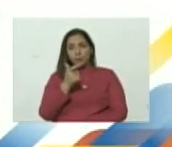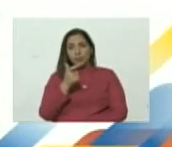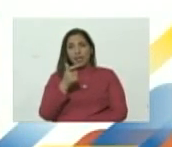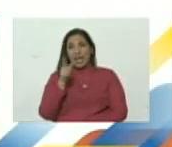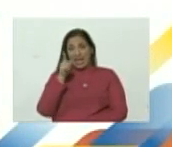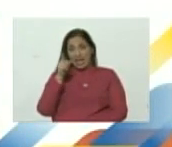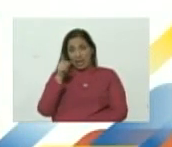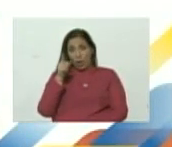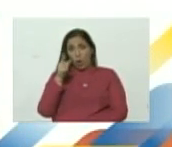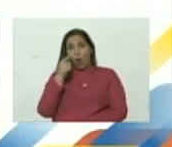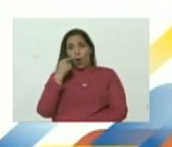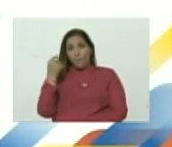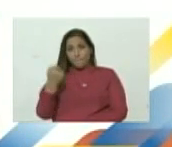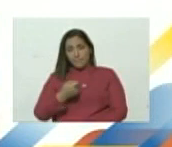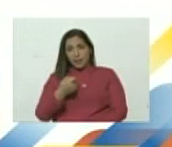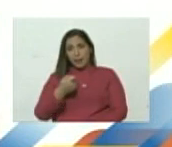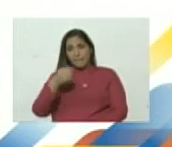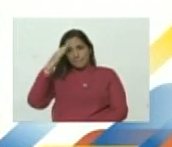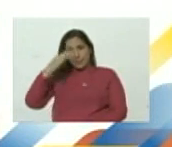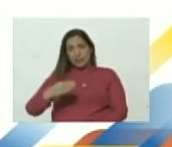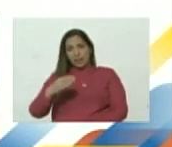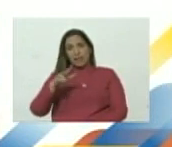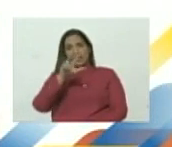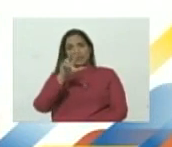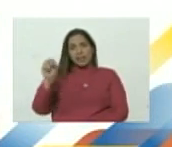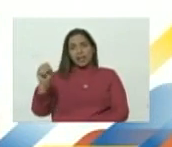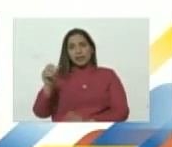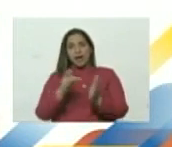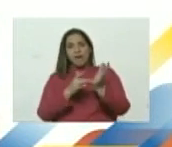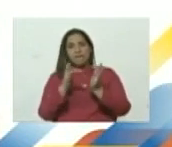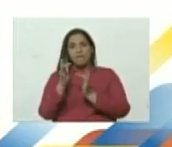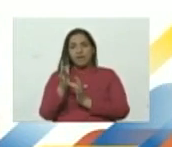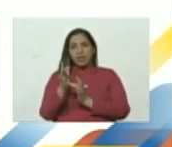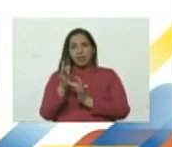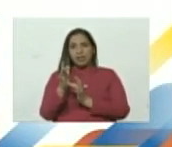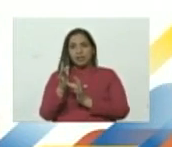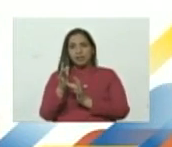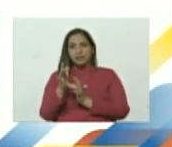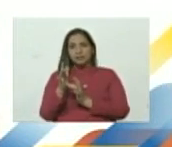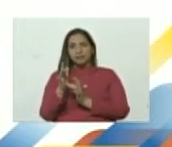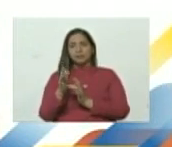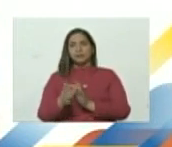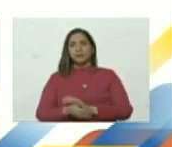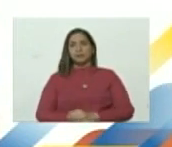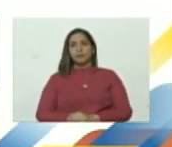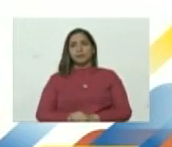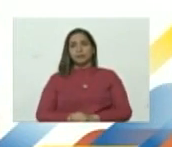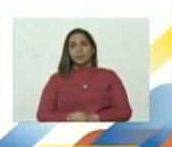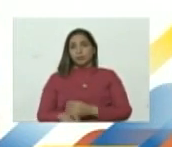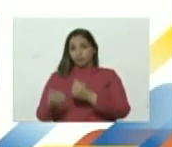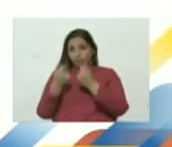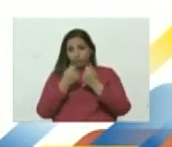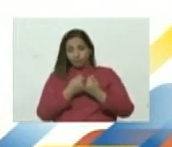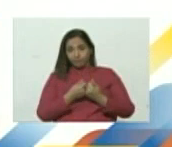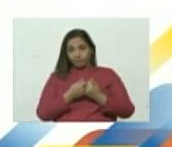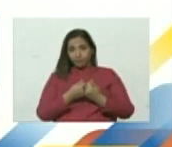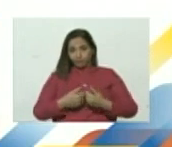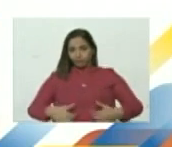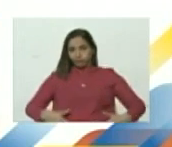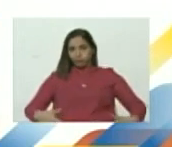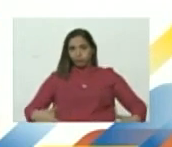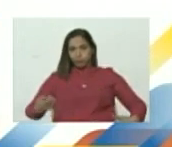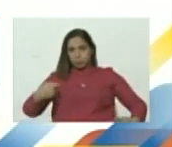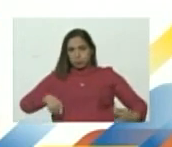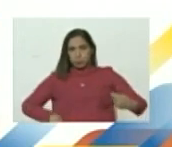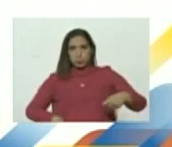militares que el 30 de abril, a cambio de mucho billete, se incorporó